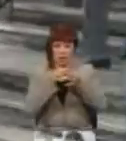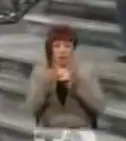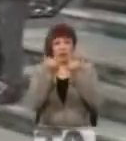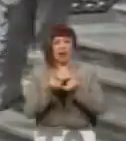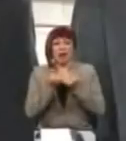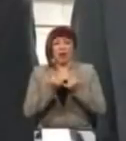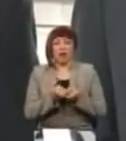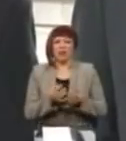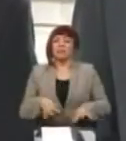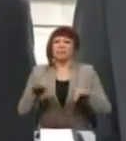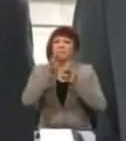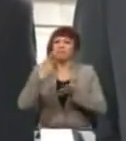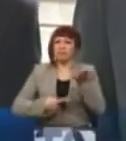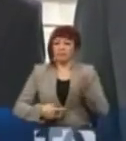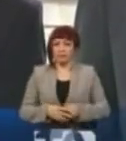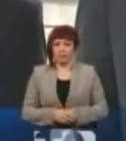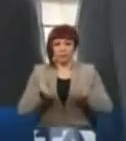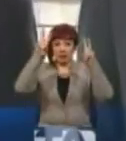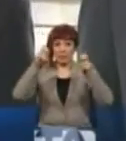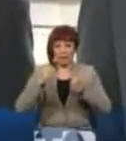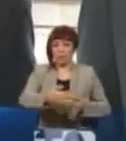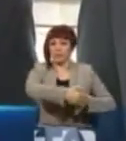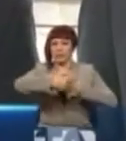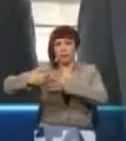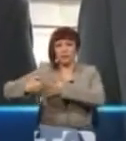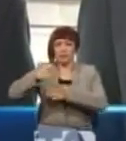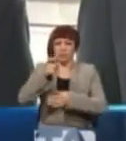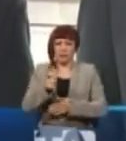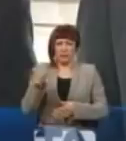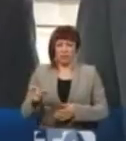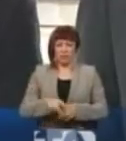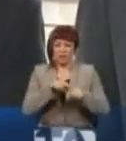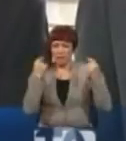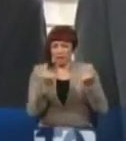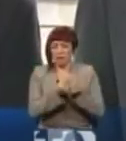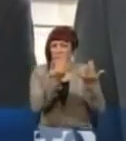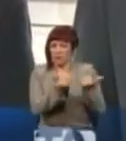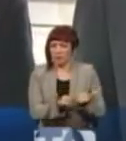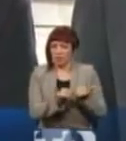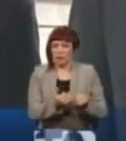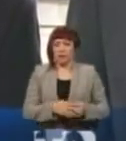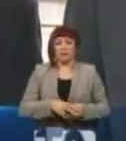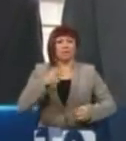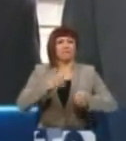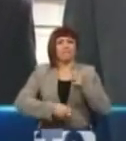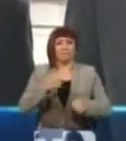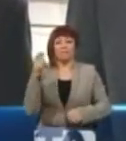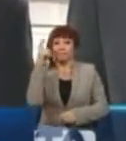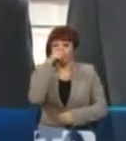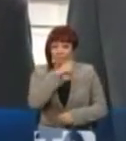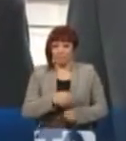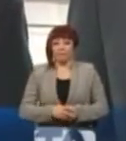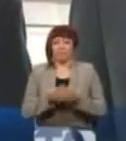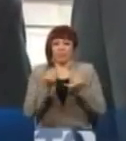ahora la prioridad. Enfrentar el tema del secuestro. Estos delincuentes, estos criminales, no solamente que